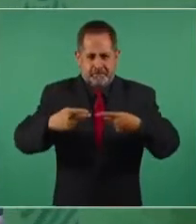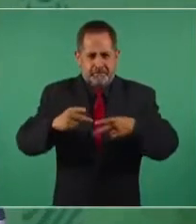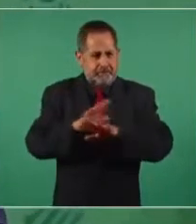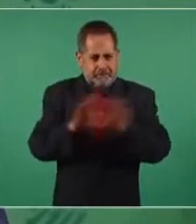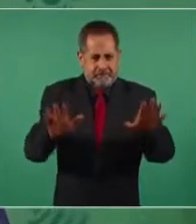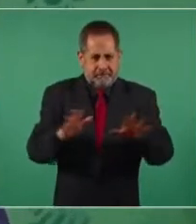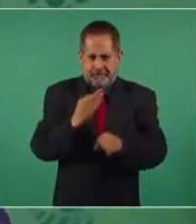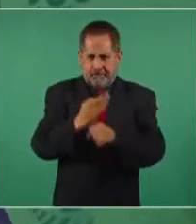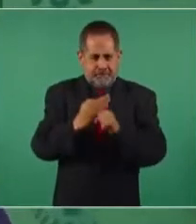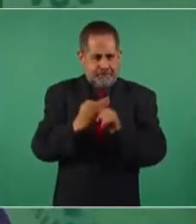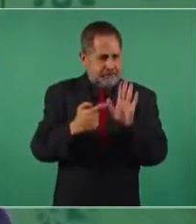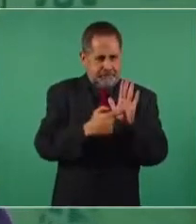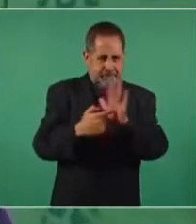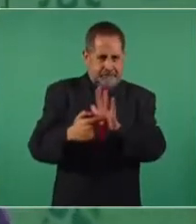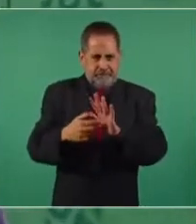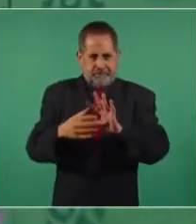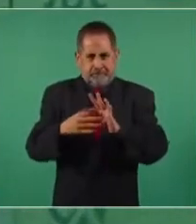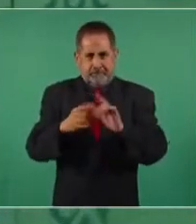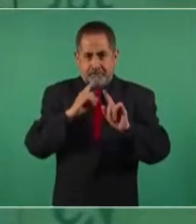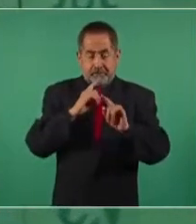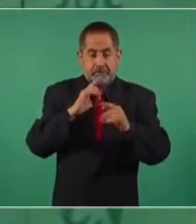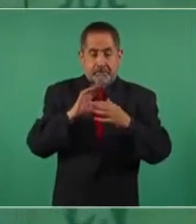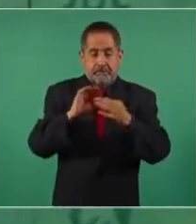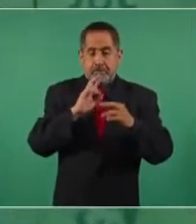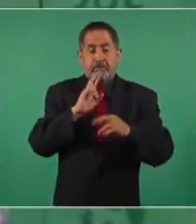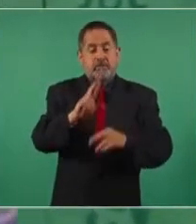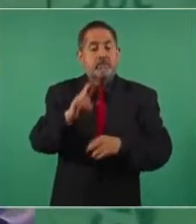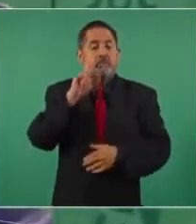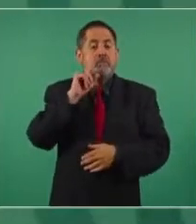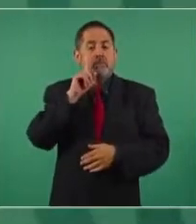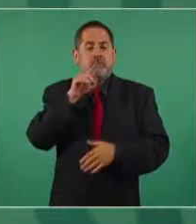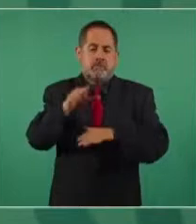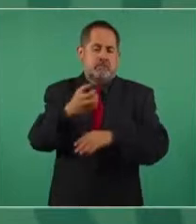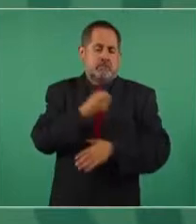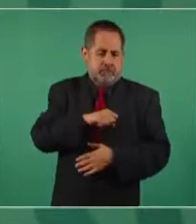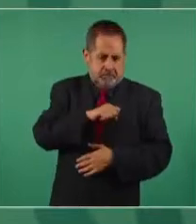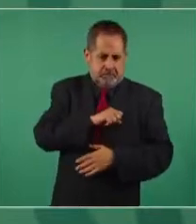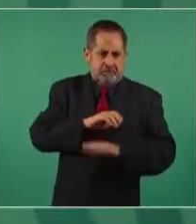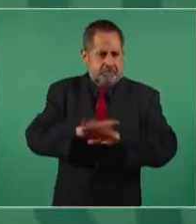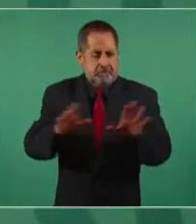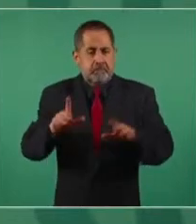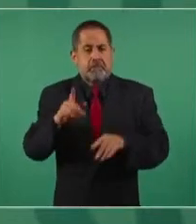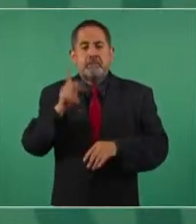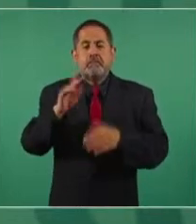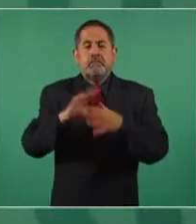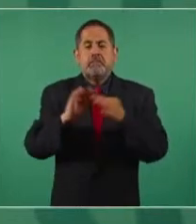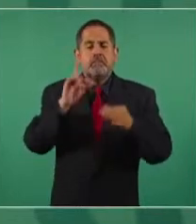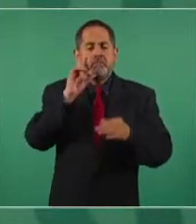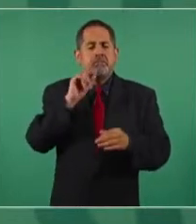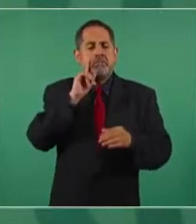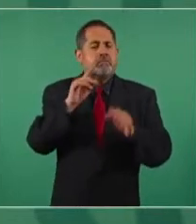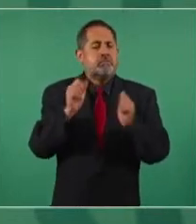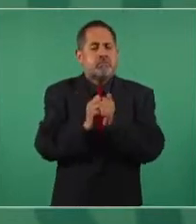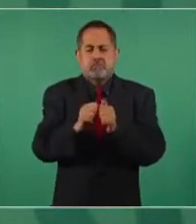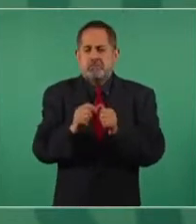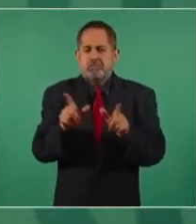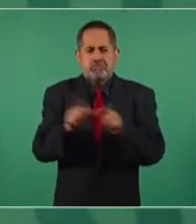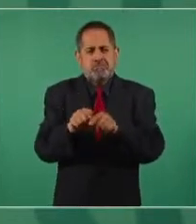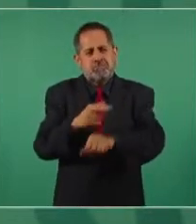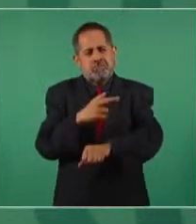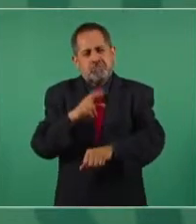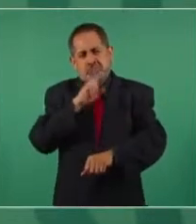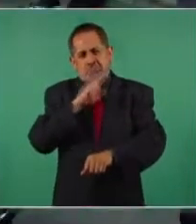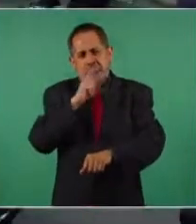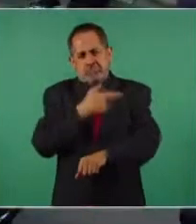nada bueno si tenemos los de salud pero lo vamos a hacer muy breve